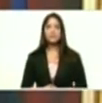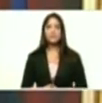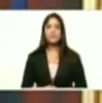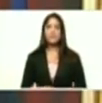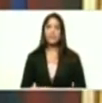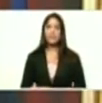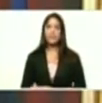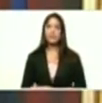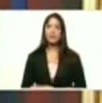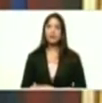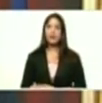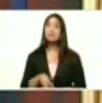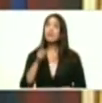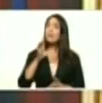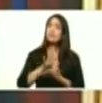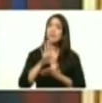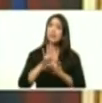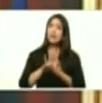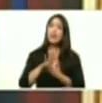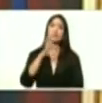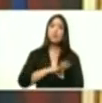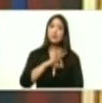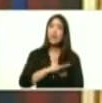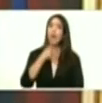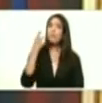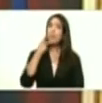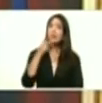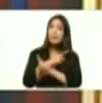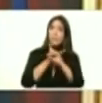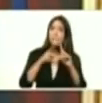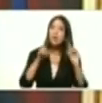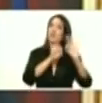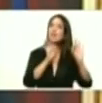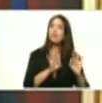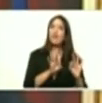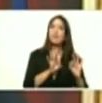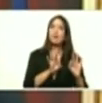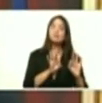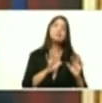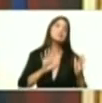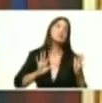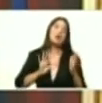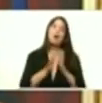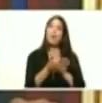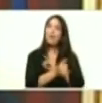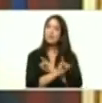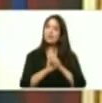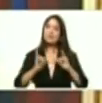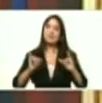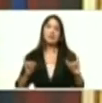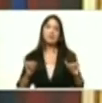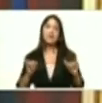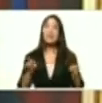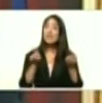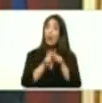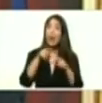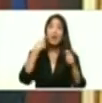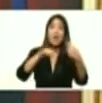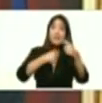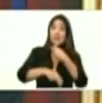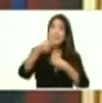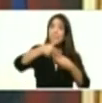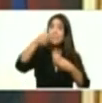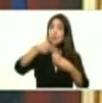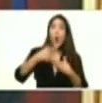Y para la estabilidad social y política del país. Pero ese modelo se agotó. Como se agotó todo el rentismo. Y muchas